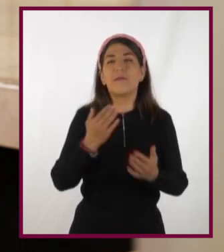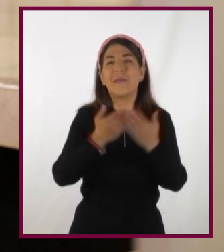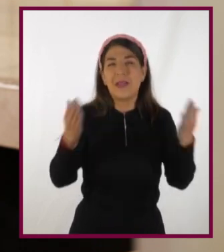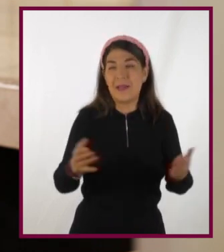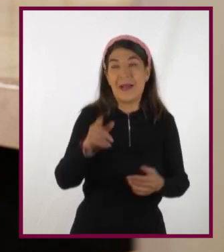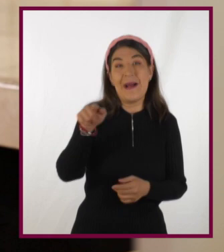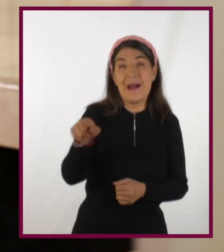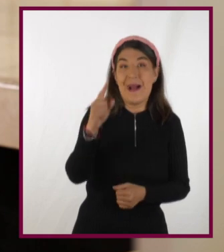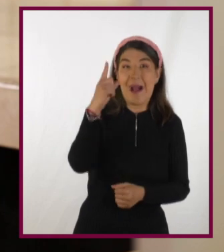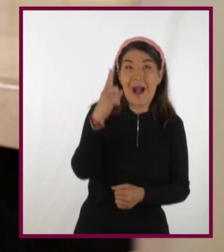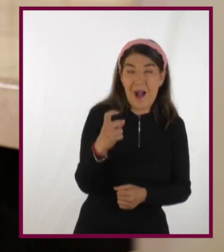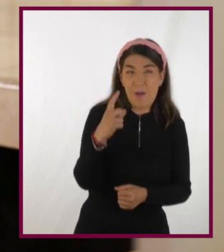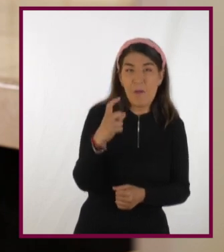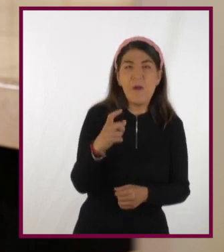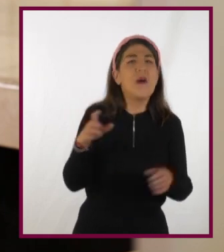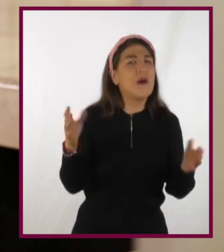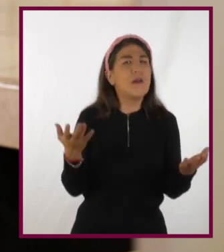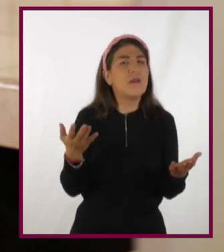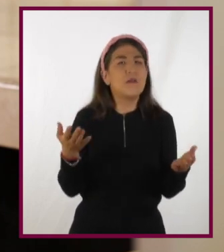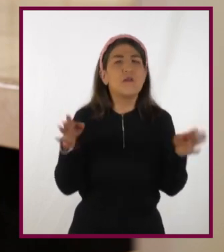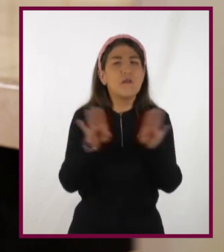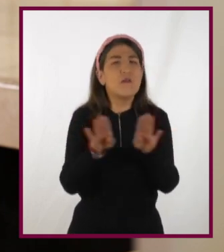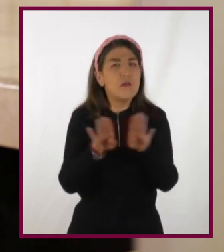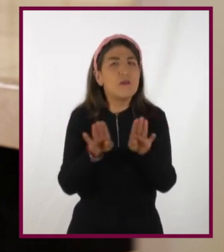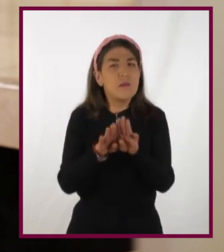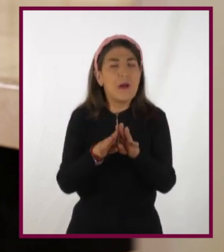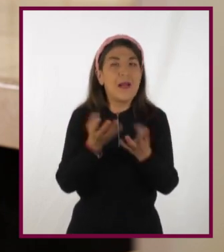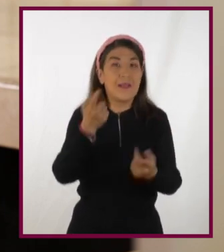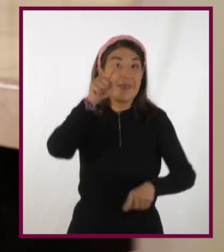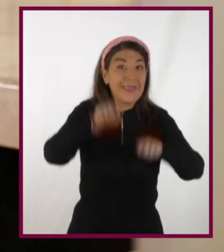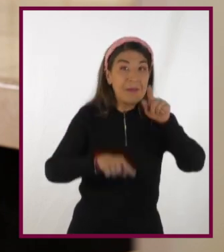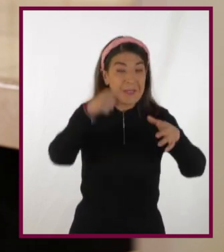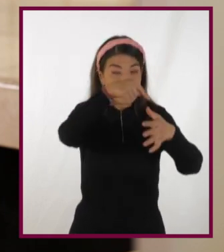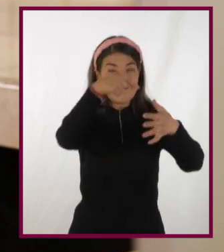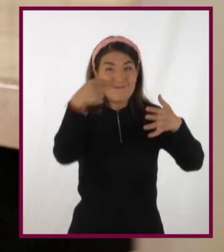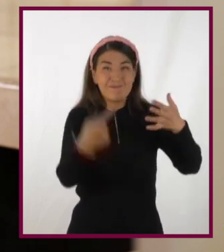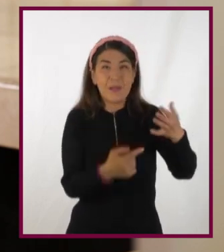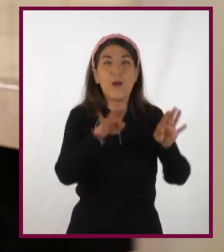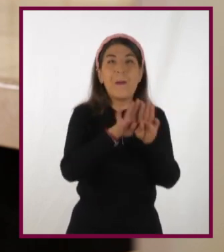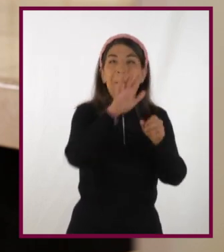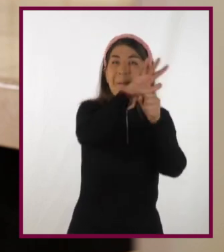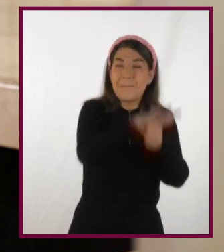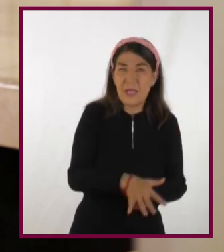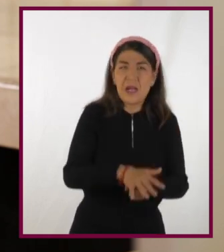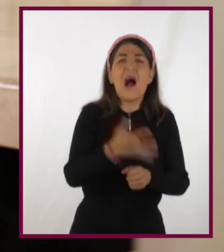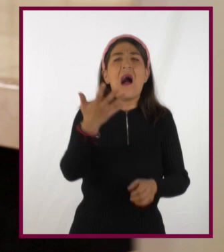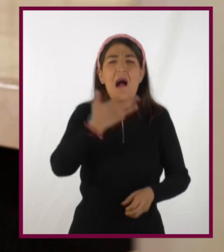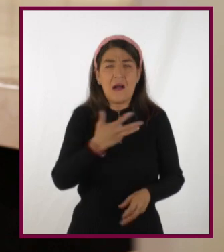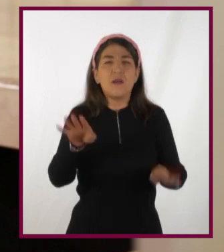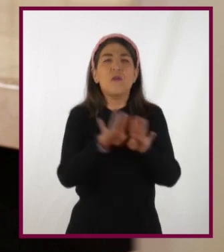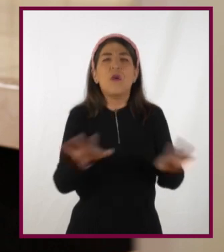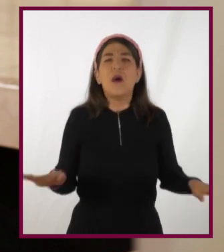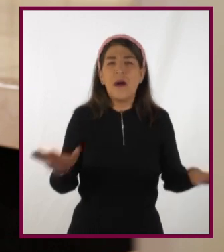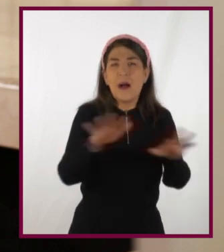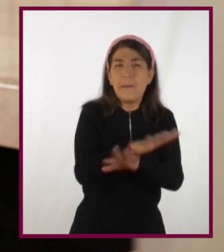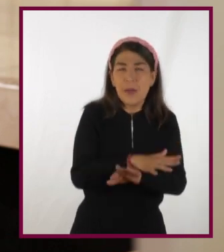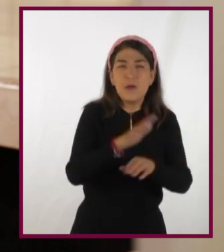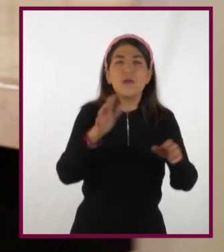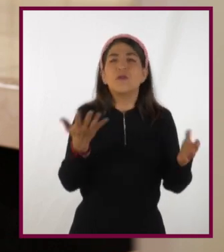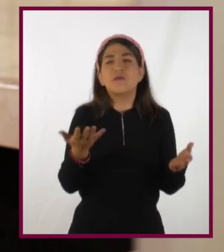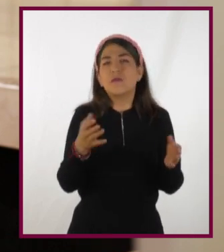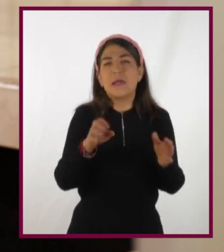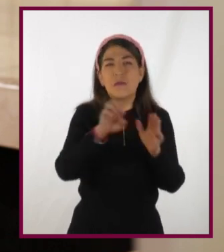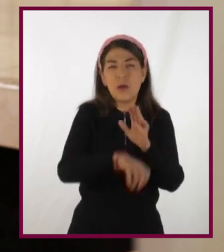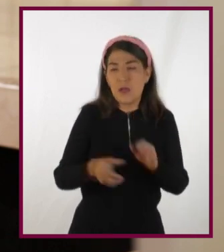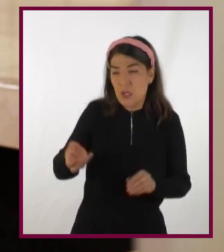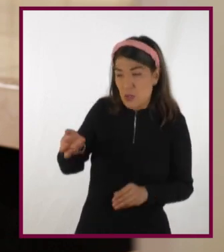el agua puede presentarse en ciertos rangos de presión. Digamos, o sea, nosotros podemos modificar la presión del agua y tener agua o no.